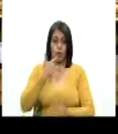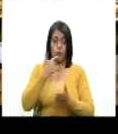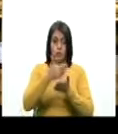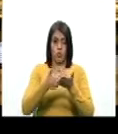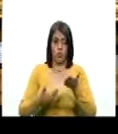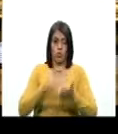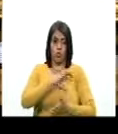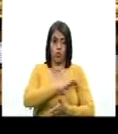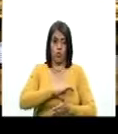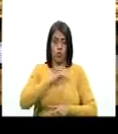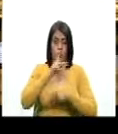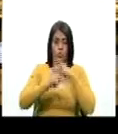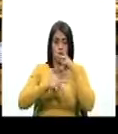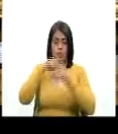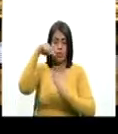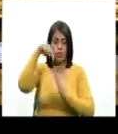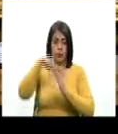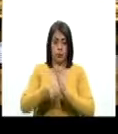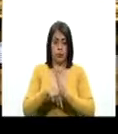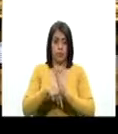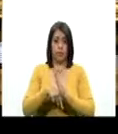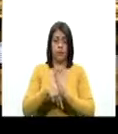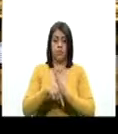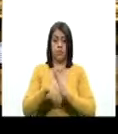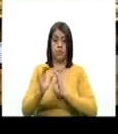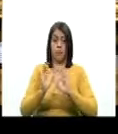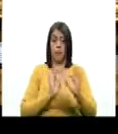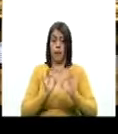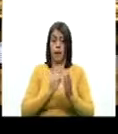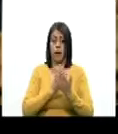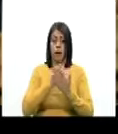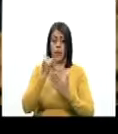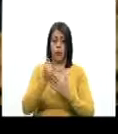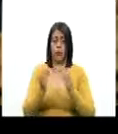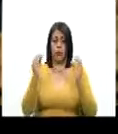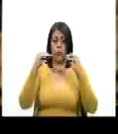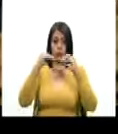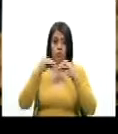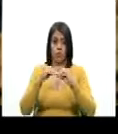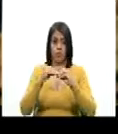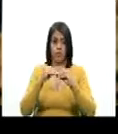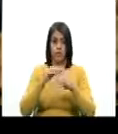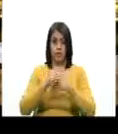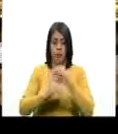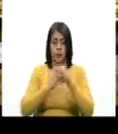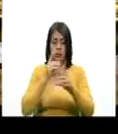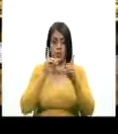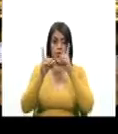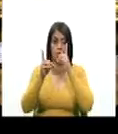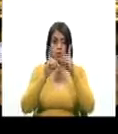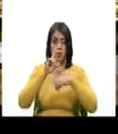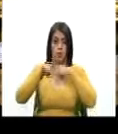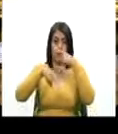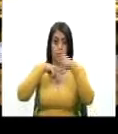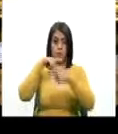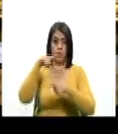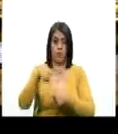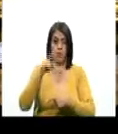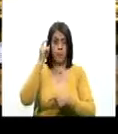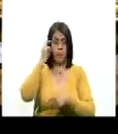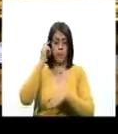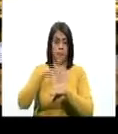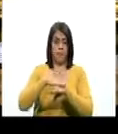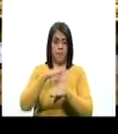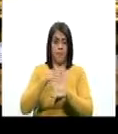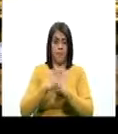la Comisión de Política Interior prepare un proyecto de acuerdo para ser discutido el próximo día